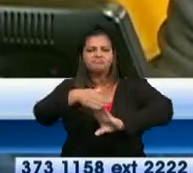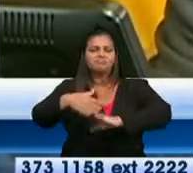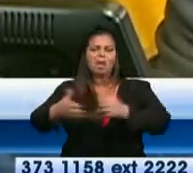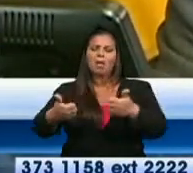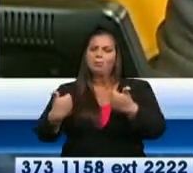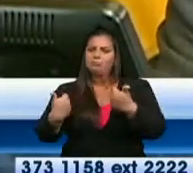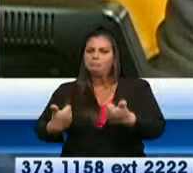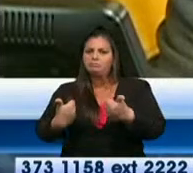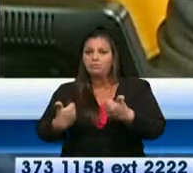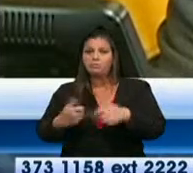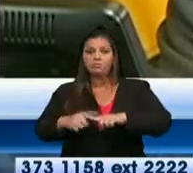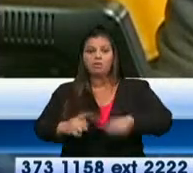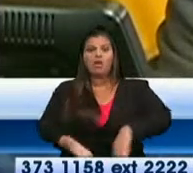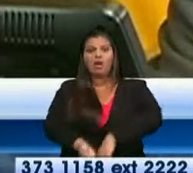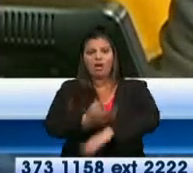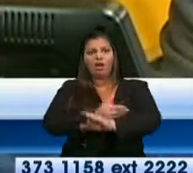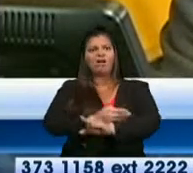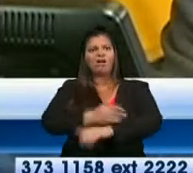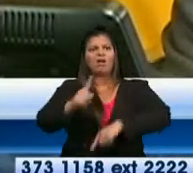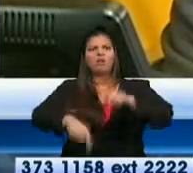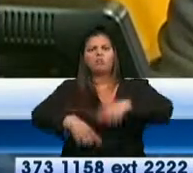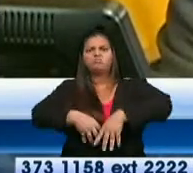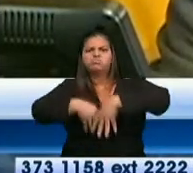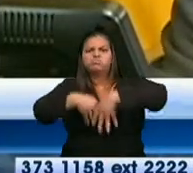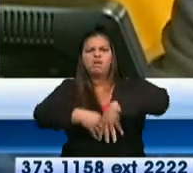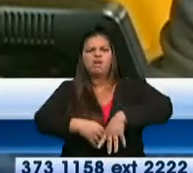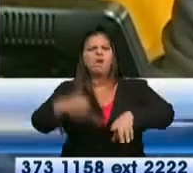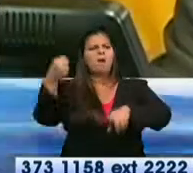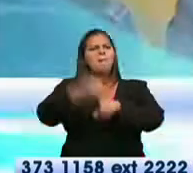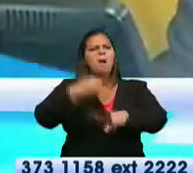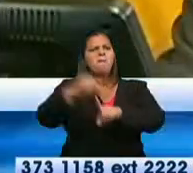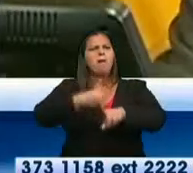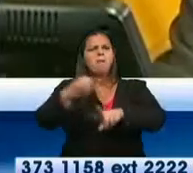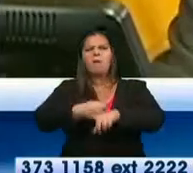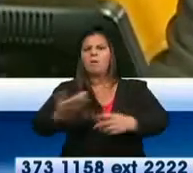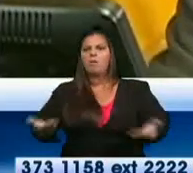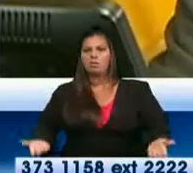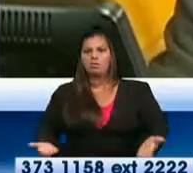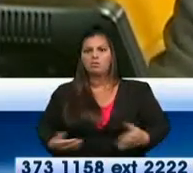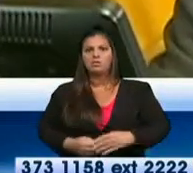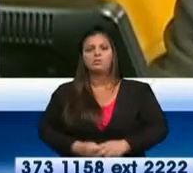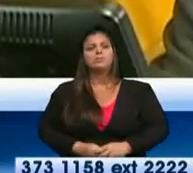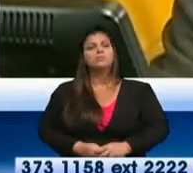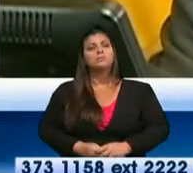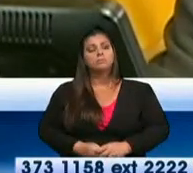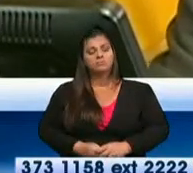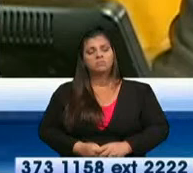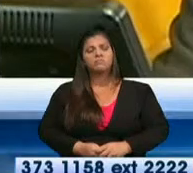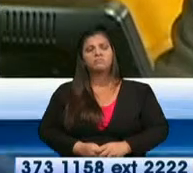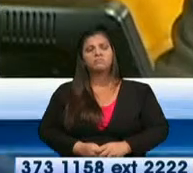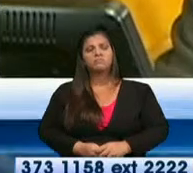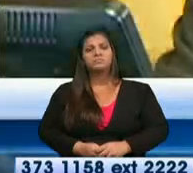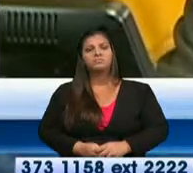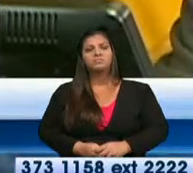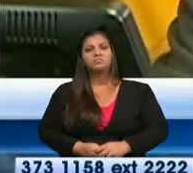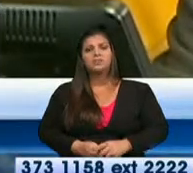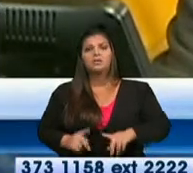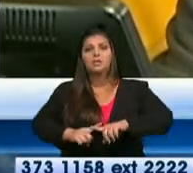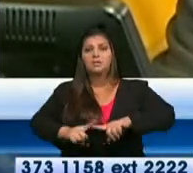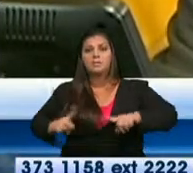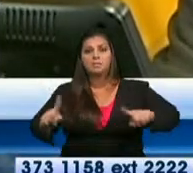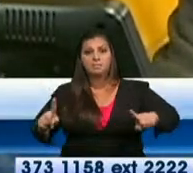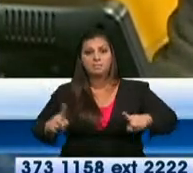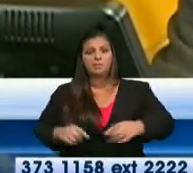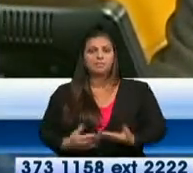sido pacíficas, han cometido graves abusos, han cometido grandes ilegalidades. Pero hablemos también